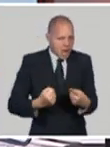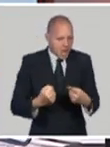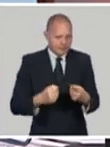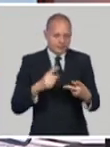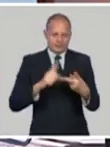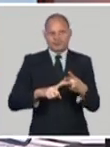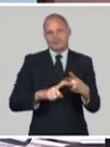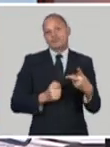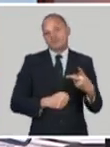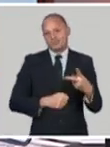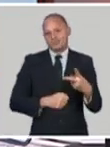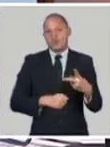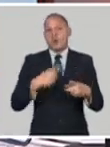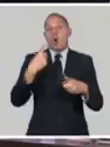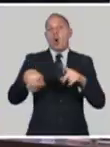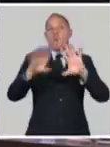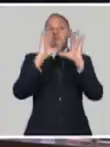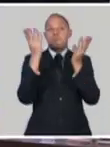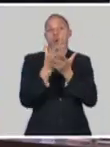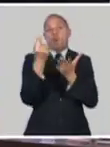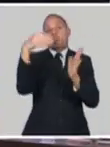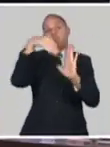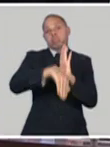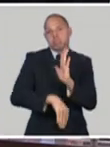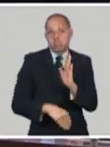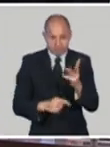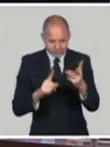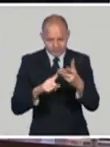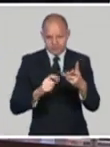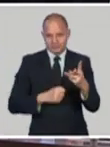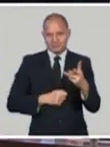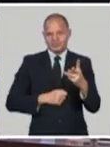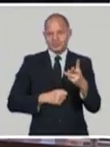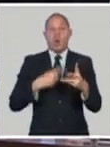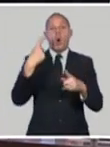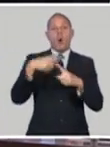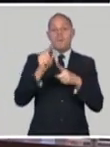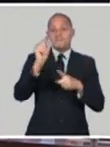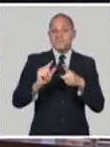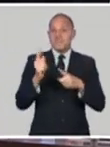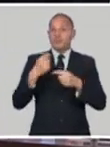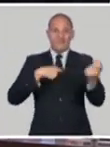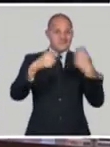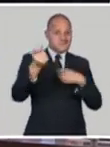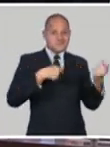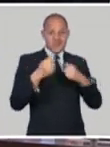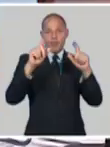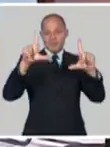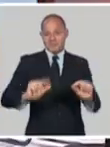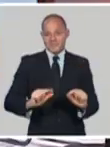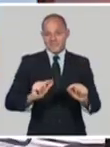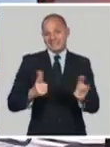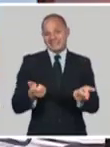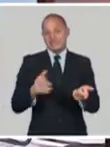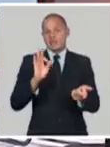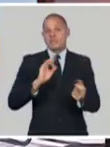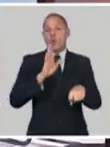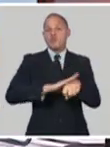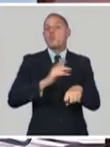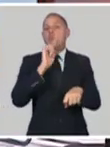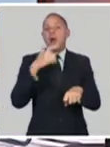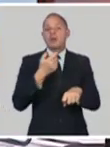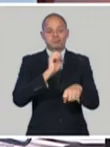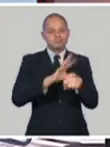año. La crisis económica internacional, la crisis económica la detención de los flujos comerciales. Los ingresos en divisa del país están